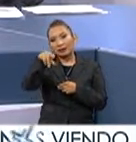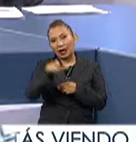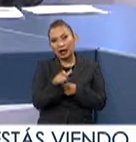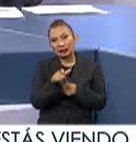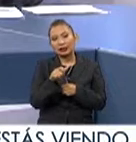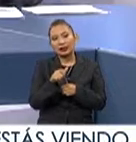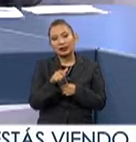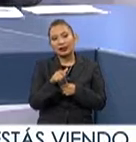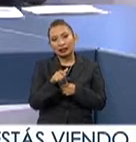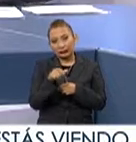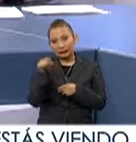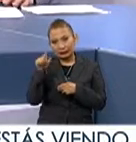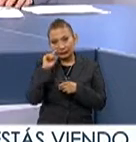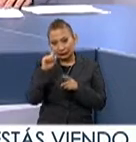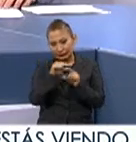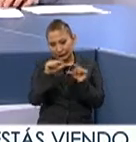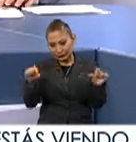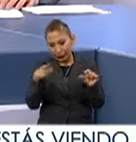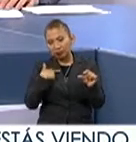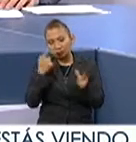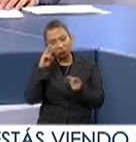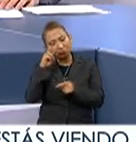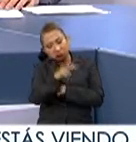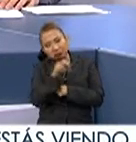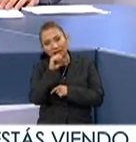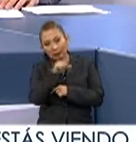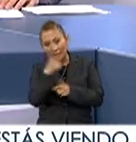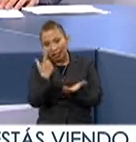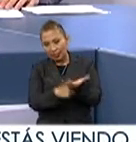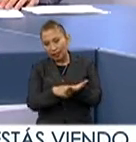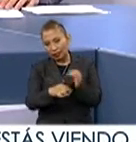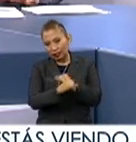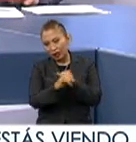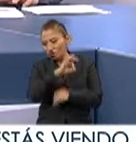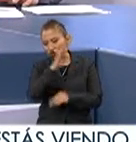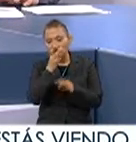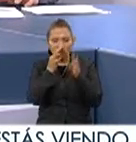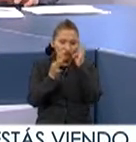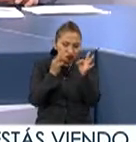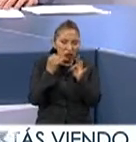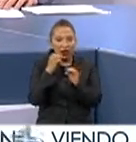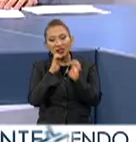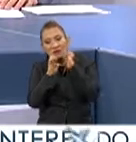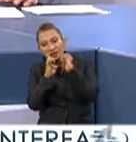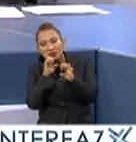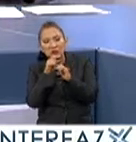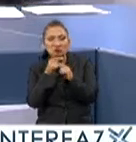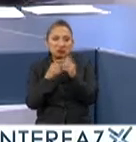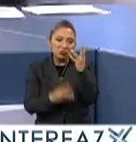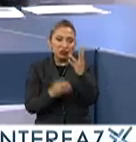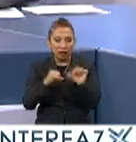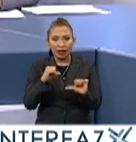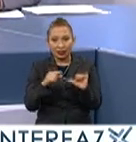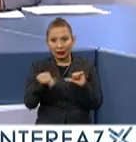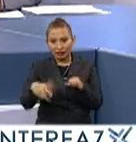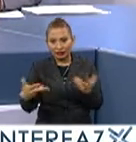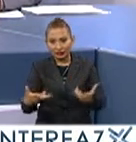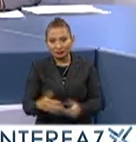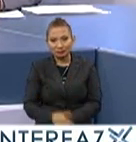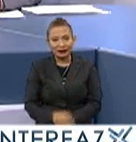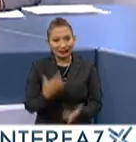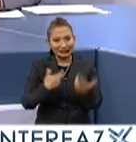@AIEDMX, así que síganos también, ahí tendrán todos los reportajes, todas las entrevistas que hagamos y que estamos